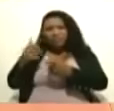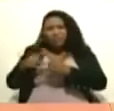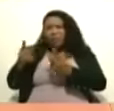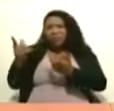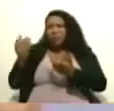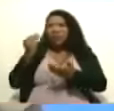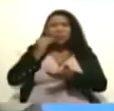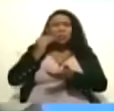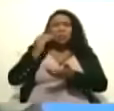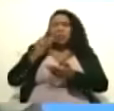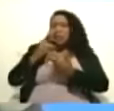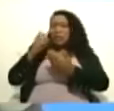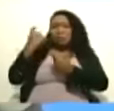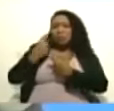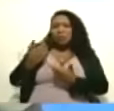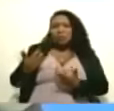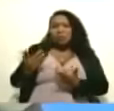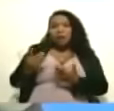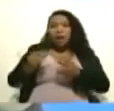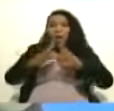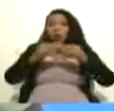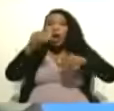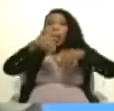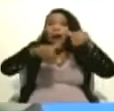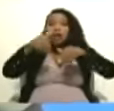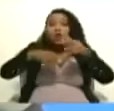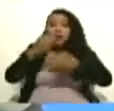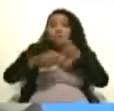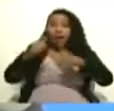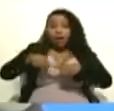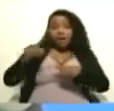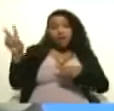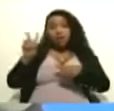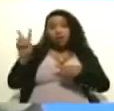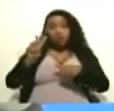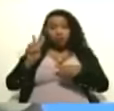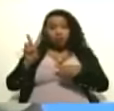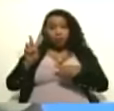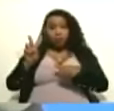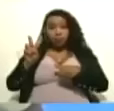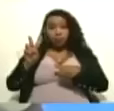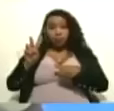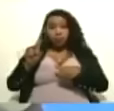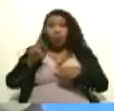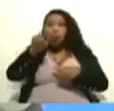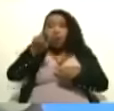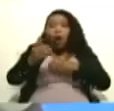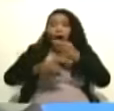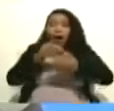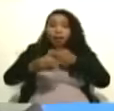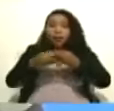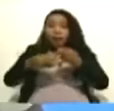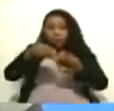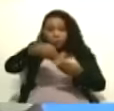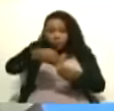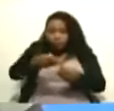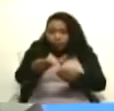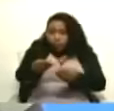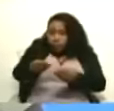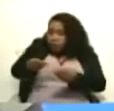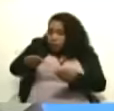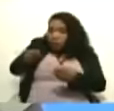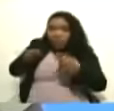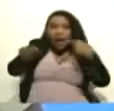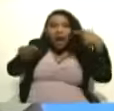elecciones que se hacen en Venezuela y en cualquier parte del mundo cuando tú emites un boletín siempre es un